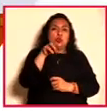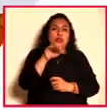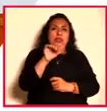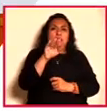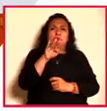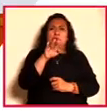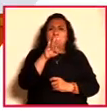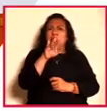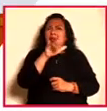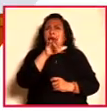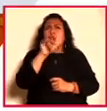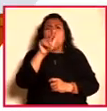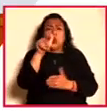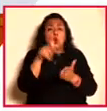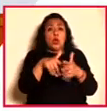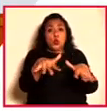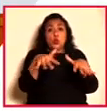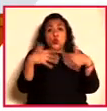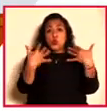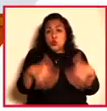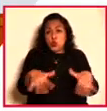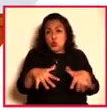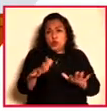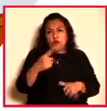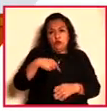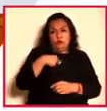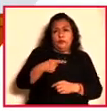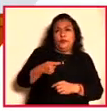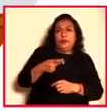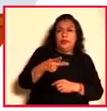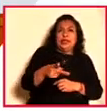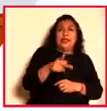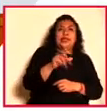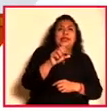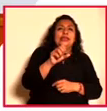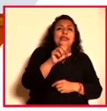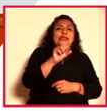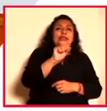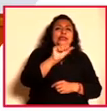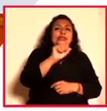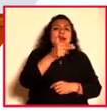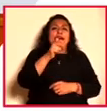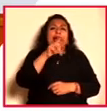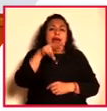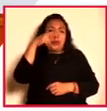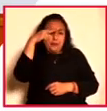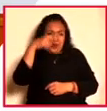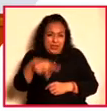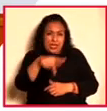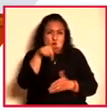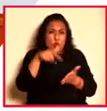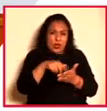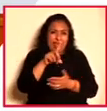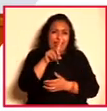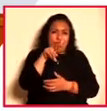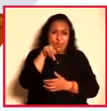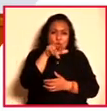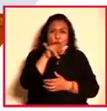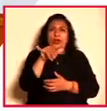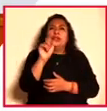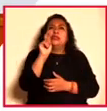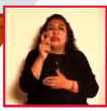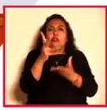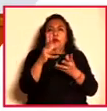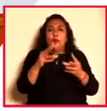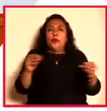lugar espectacular, y nosotros le decimos el Sahara mexicano. En esas dunas, que son producto de lo que acarrió un río